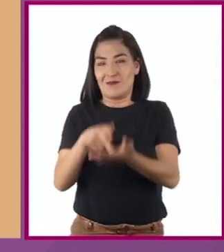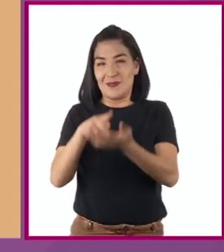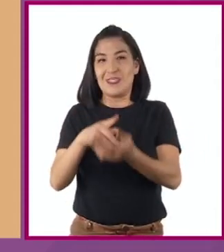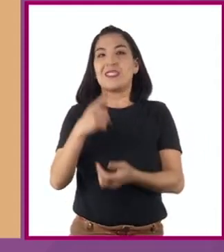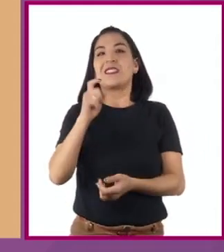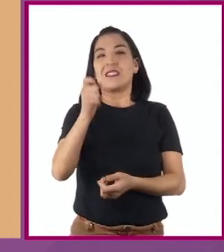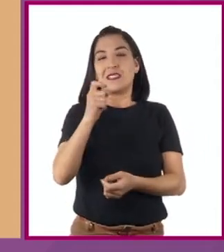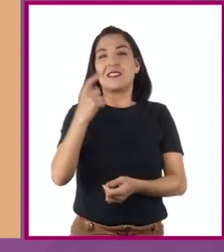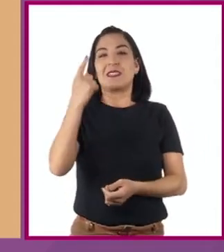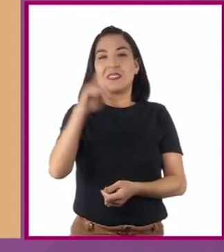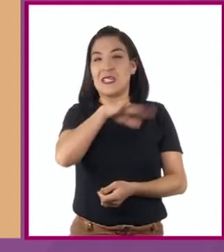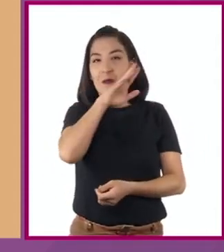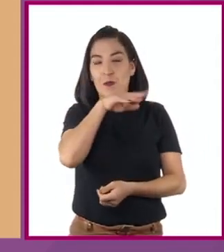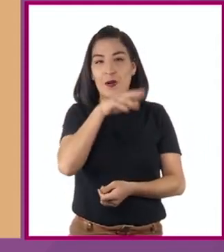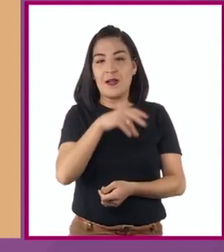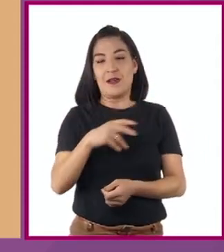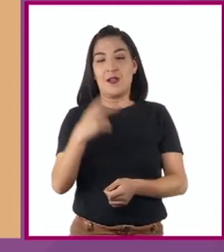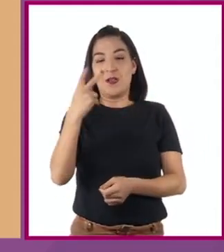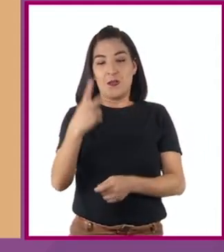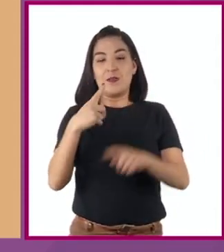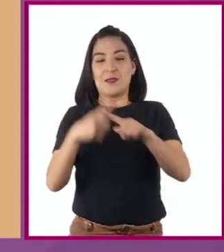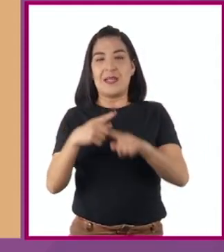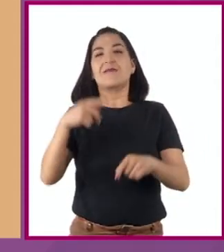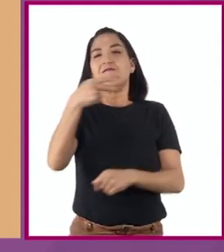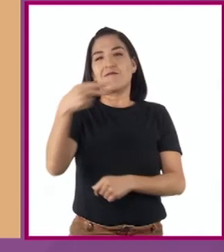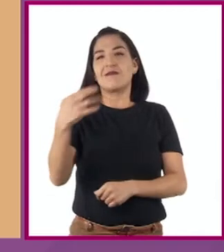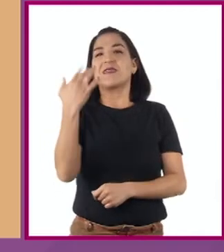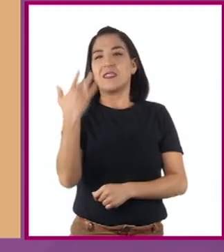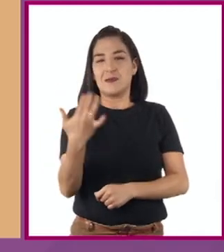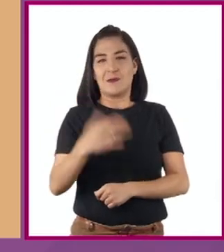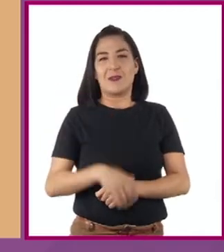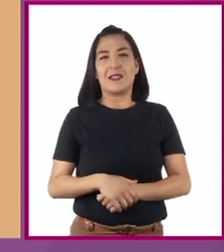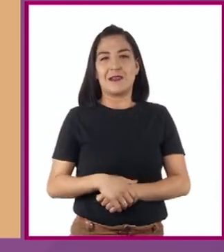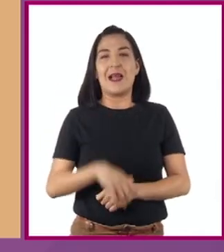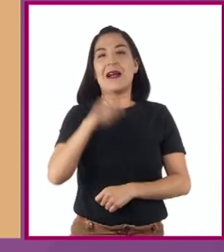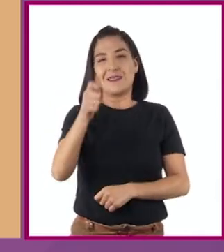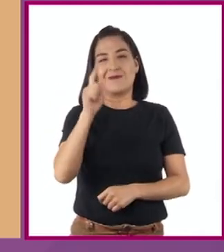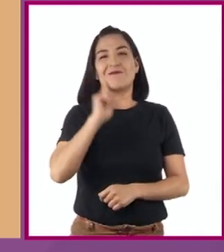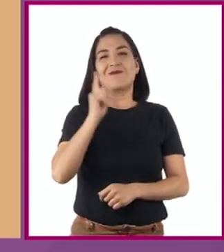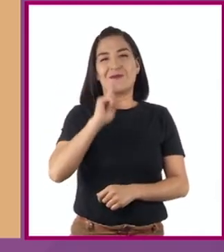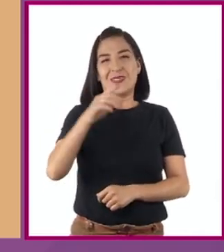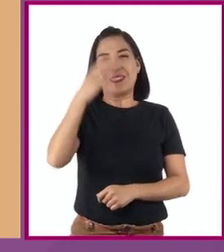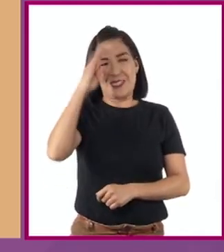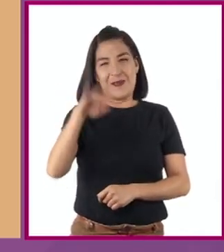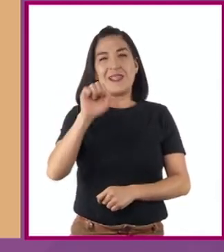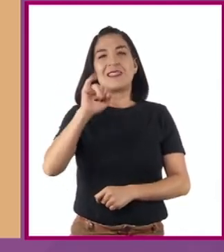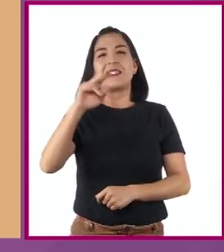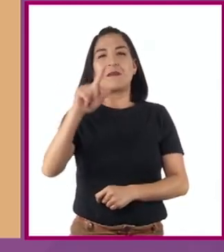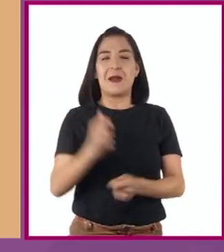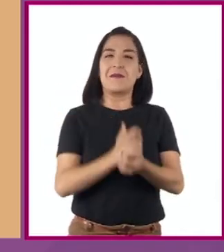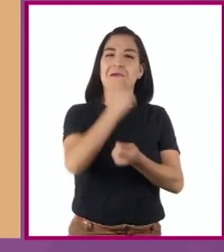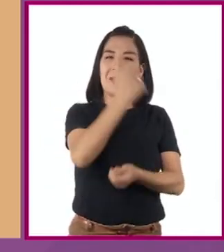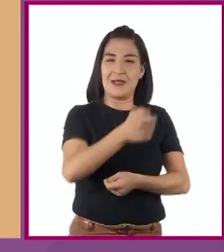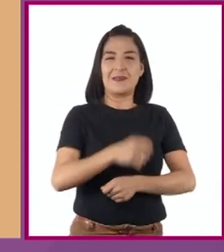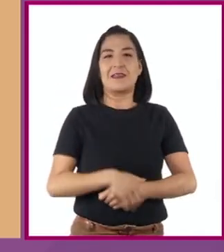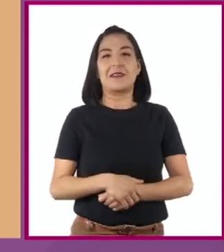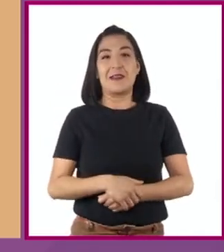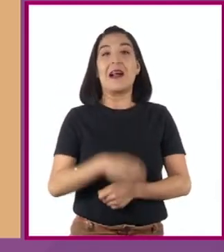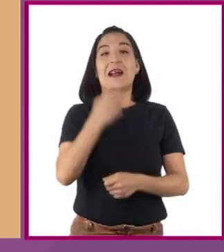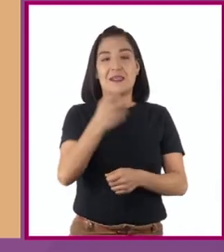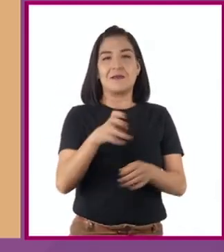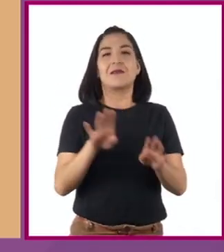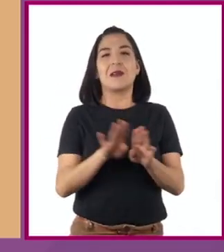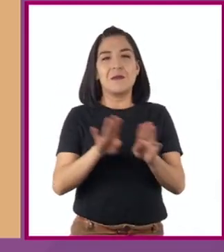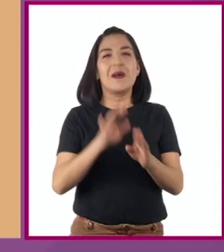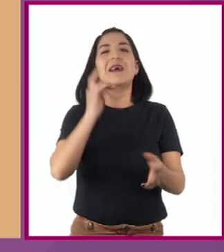es 2Y, es igual a 50, que es lo que la señora Silvia pagó. Y es así como